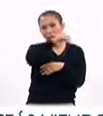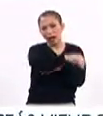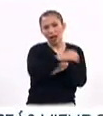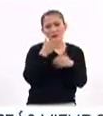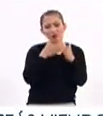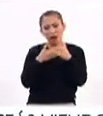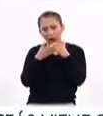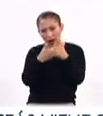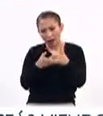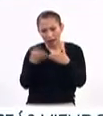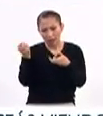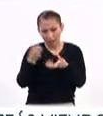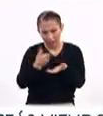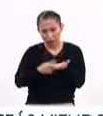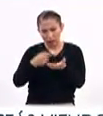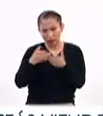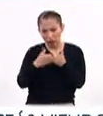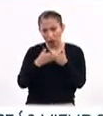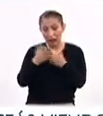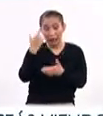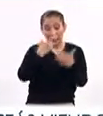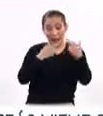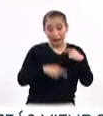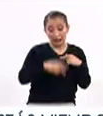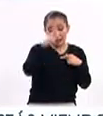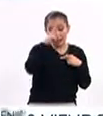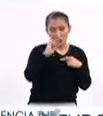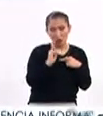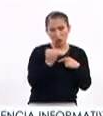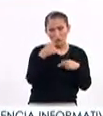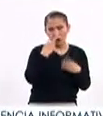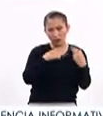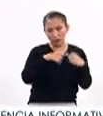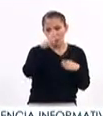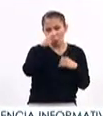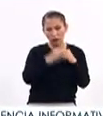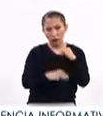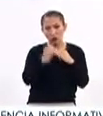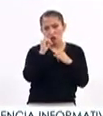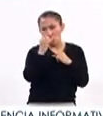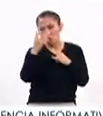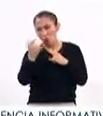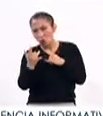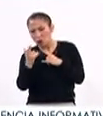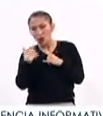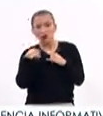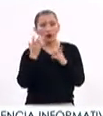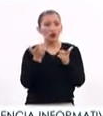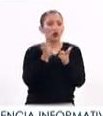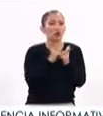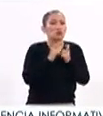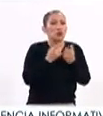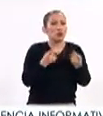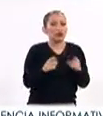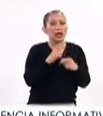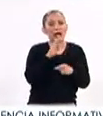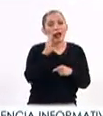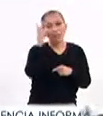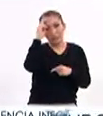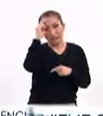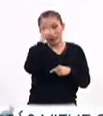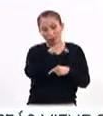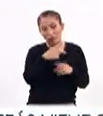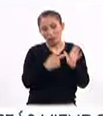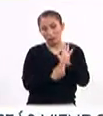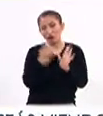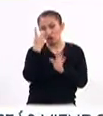un crucero, luego... ¿Regresas a México? Junio regreso a México, a finales de mayo, junio, Artes. junto con la Orquesta de Cámara de Bellas Artes, donde precisamente